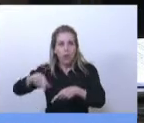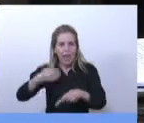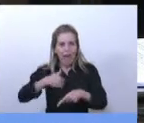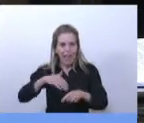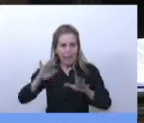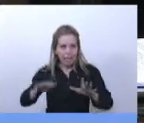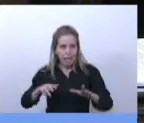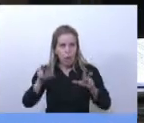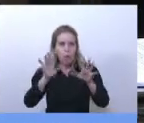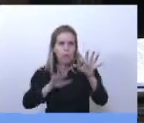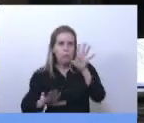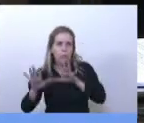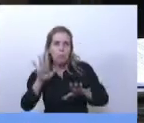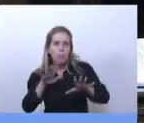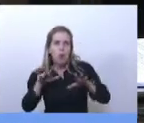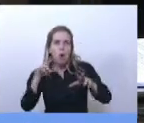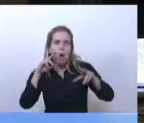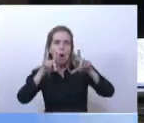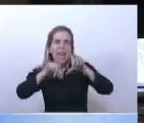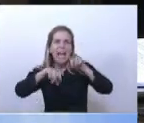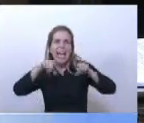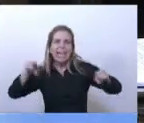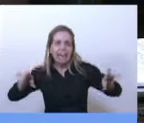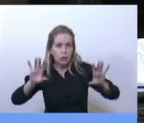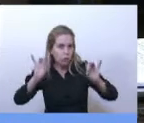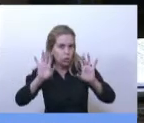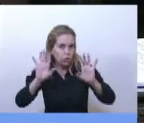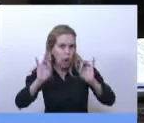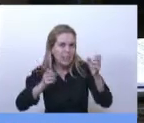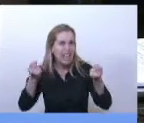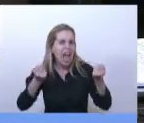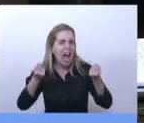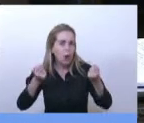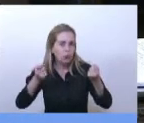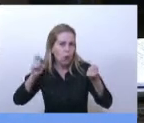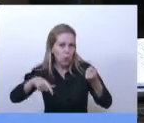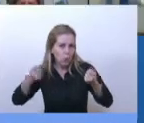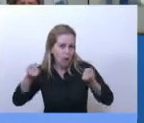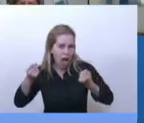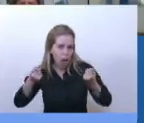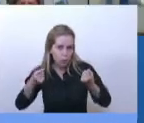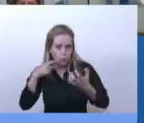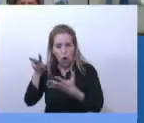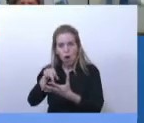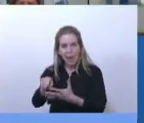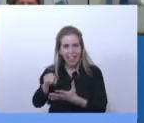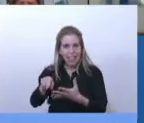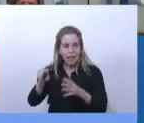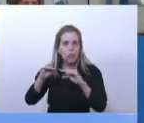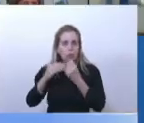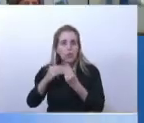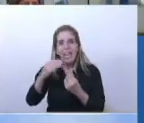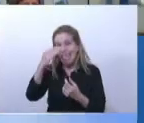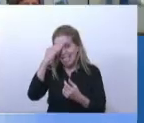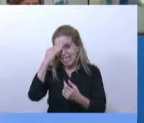un poco más no sé si sólo es automotor liviano pero por lo menos son los datos que recién vi 15,6 millones de